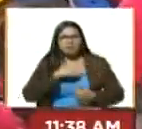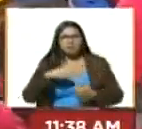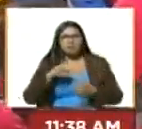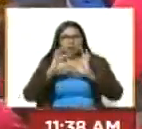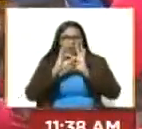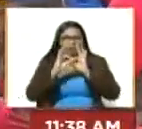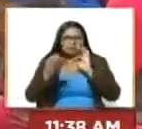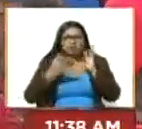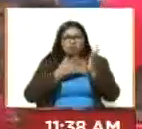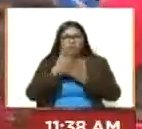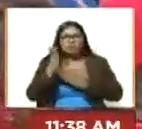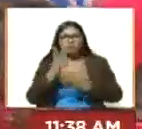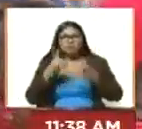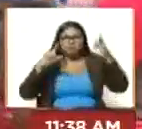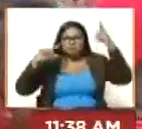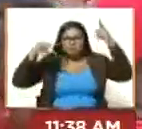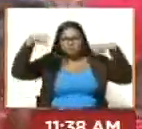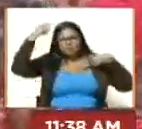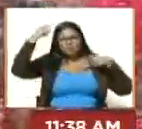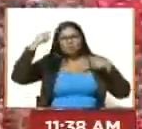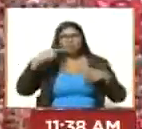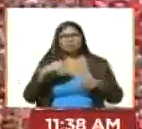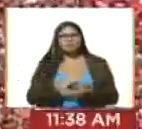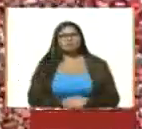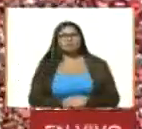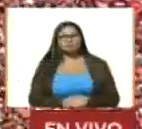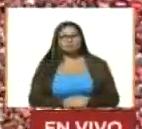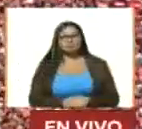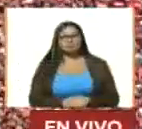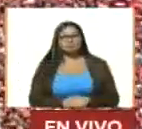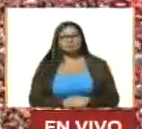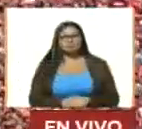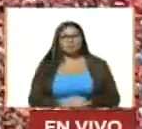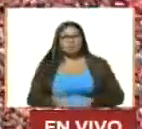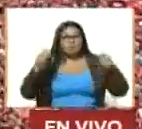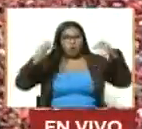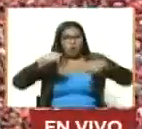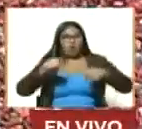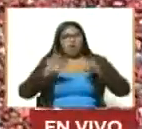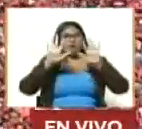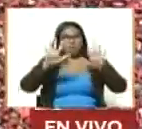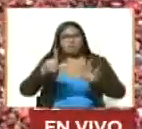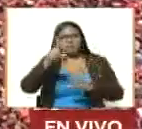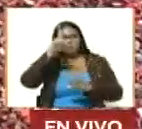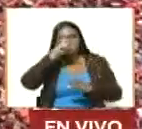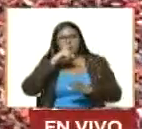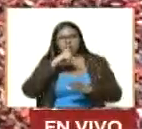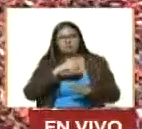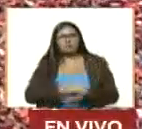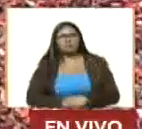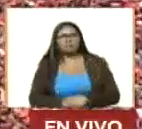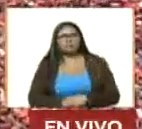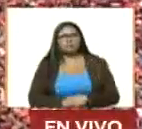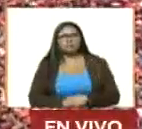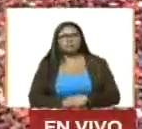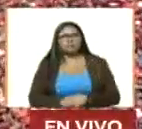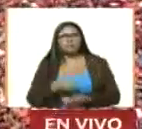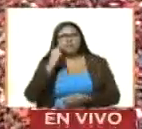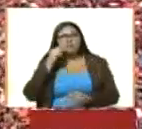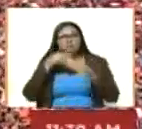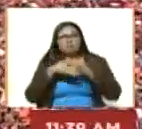eterno comandante, Hugo Chávez Frías. Hoy, a 10 años de su